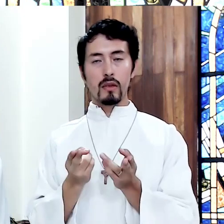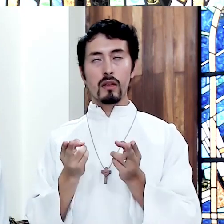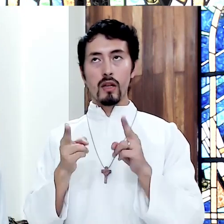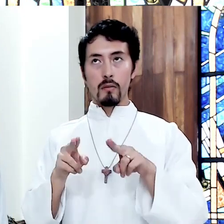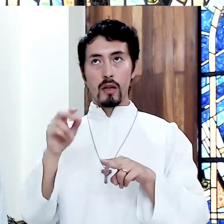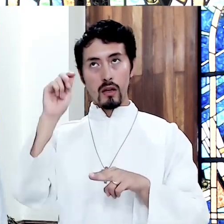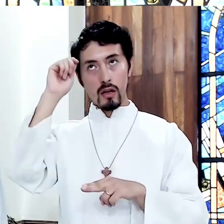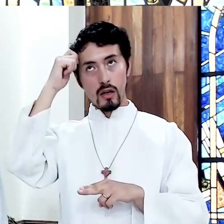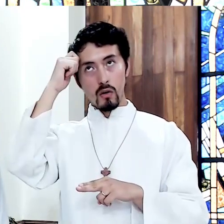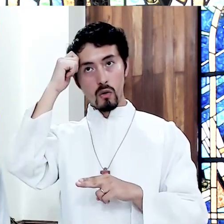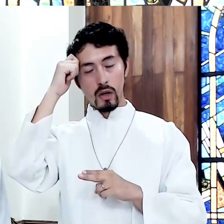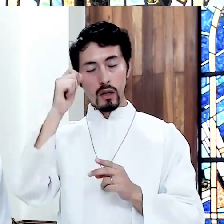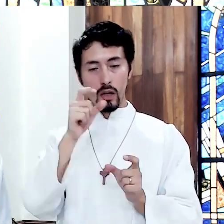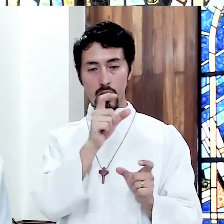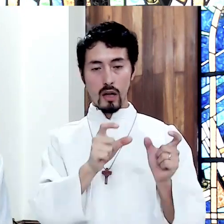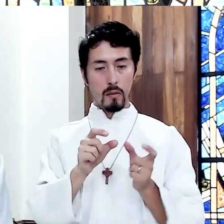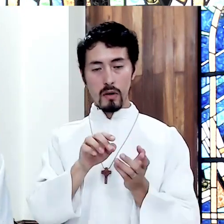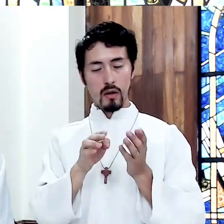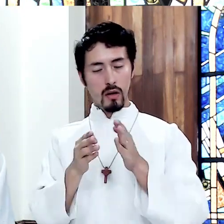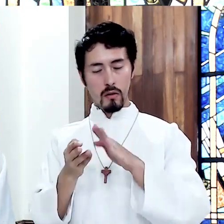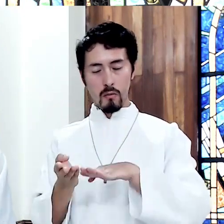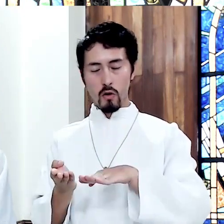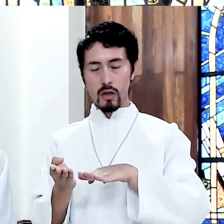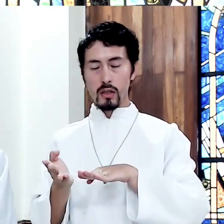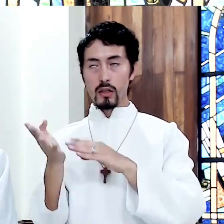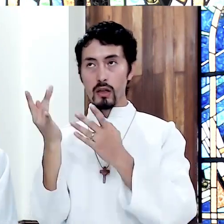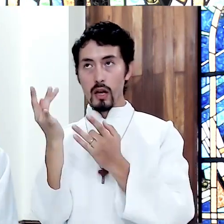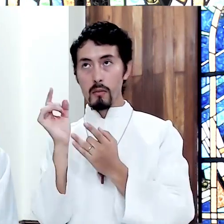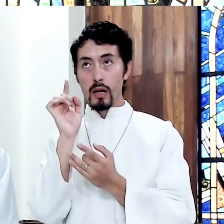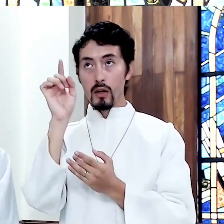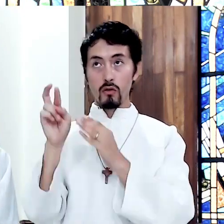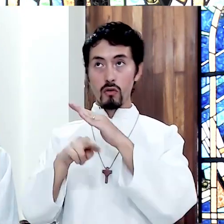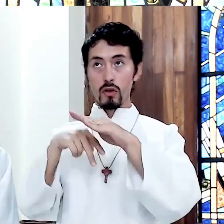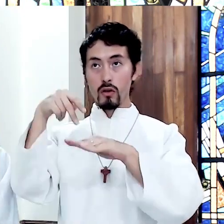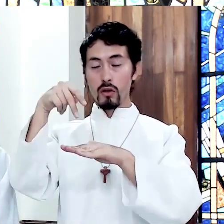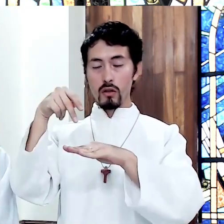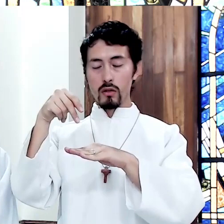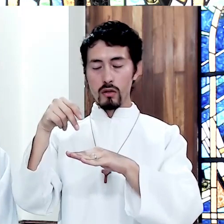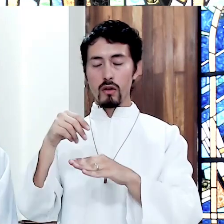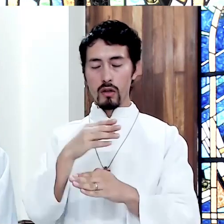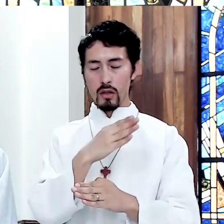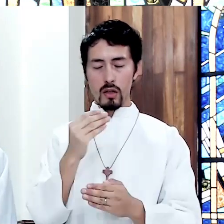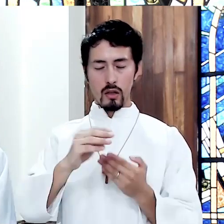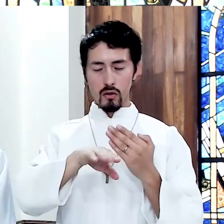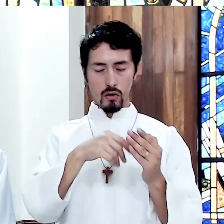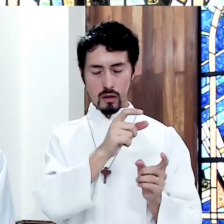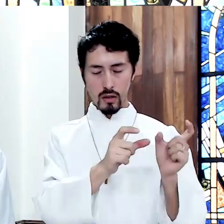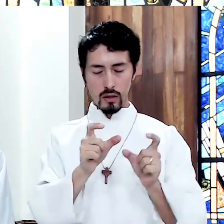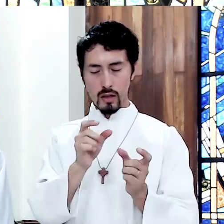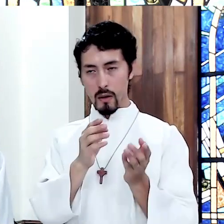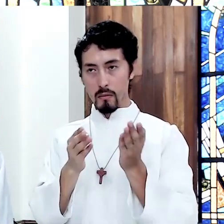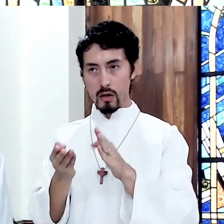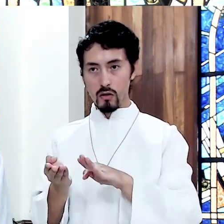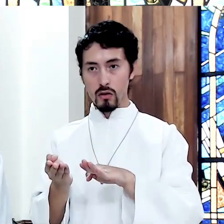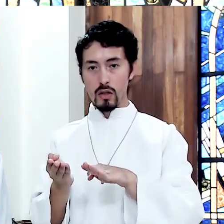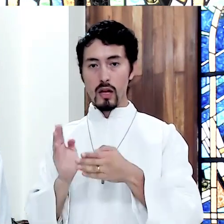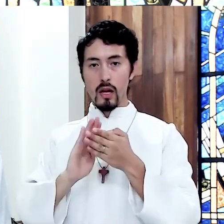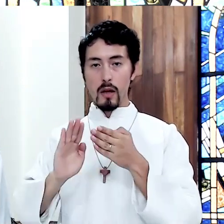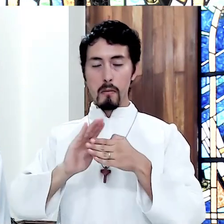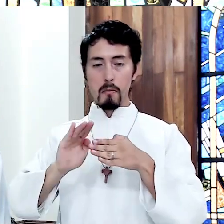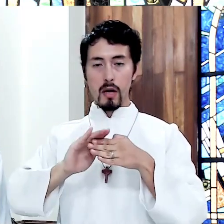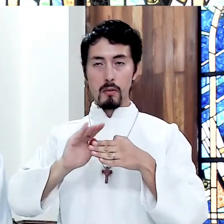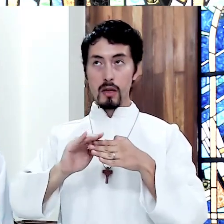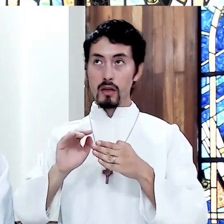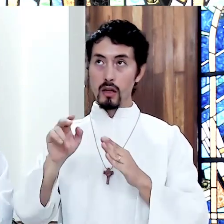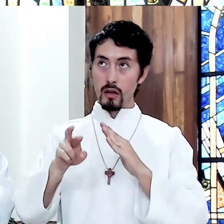que durmieron en la esperanza de la resurrección y de todos los que han muerto en tu misericordia. Admítelos a contemplar